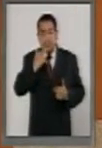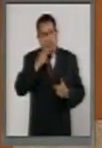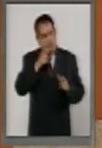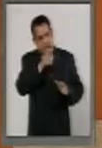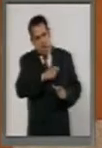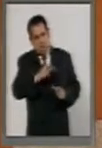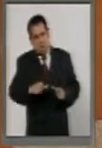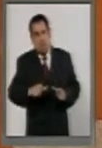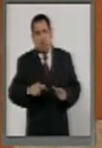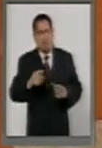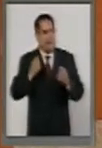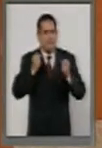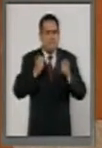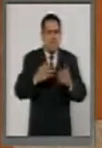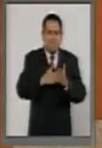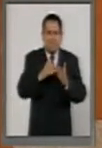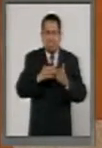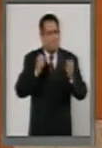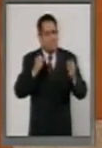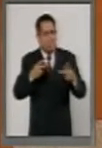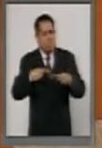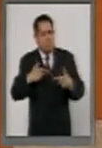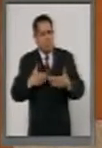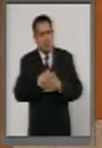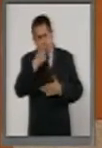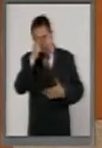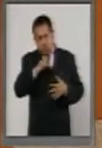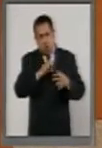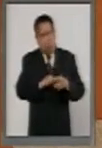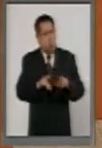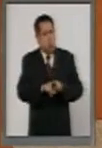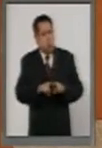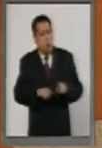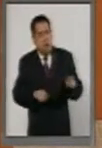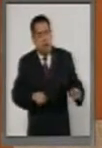civiles de miles de connacionales que son